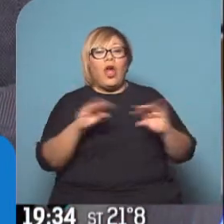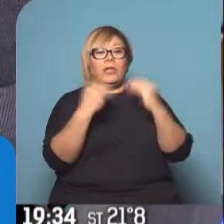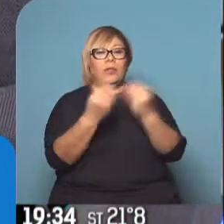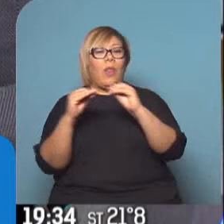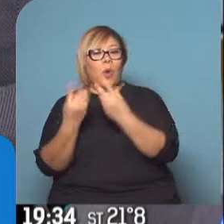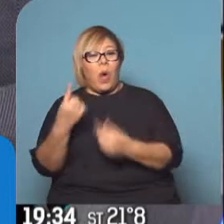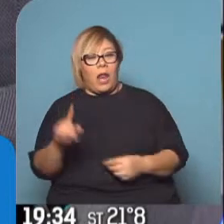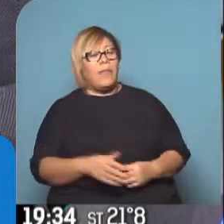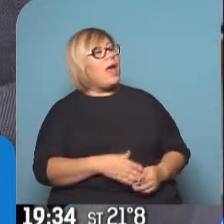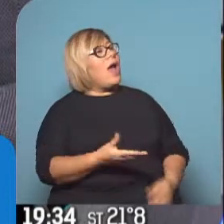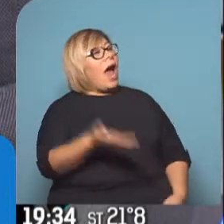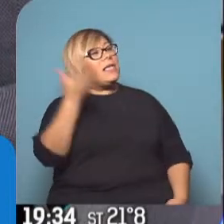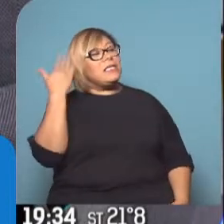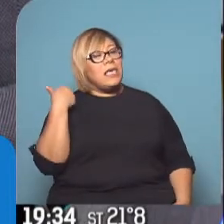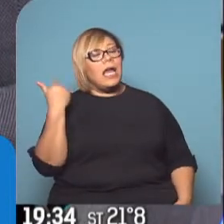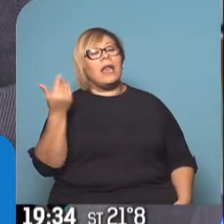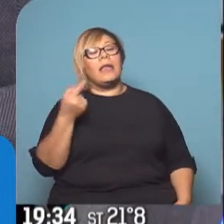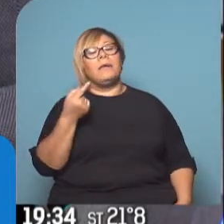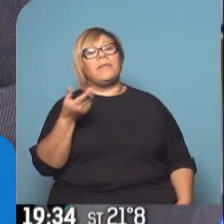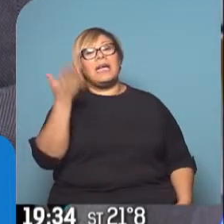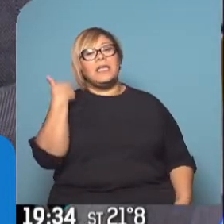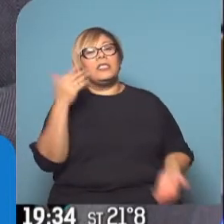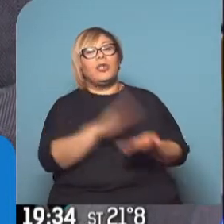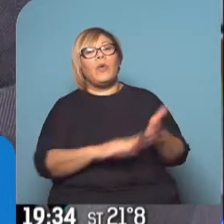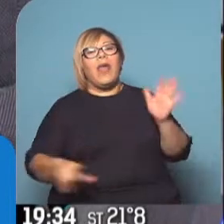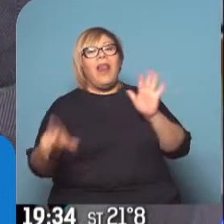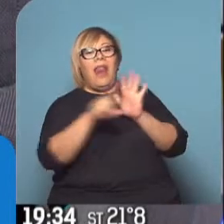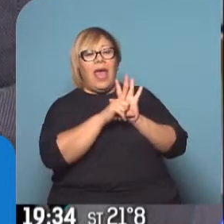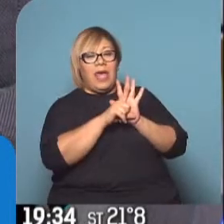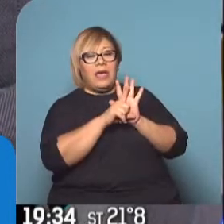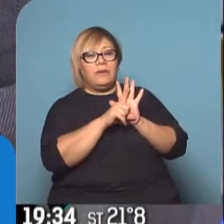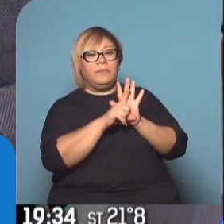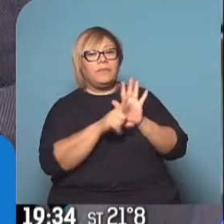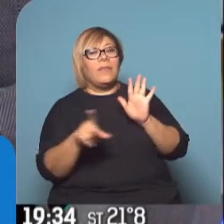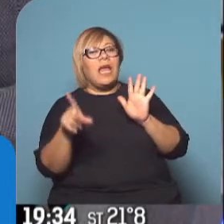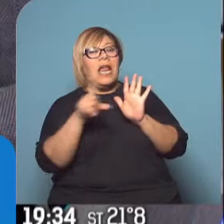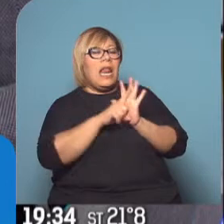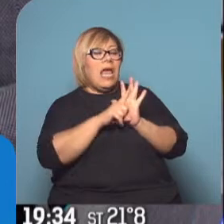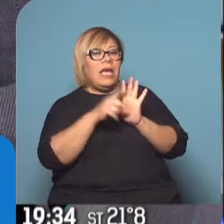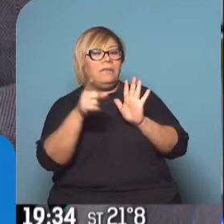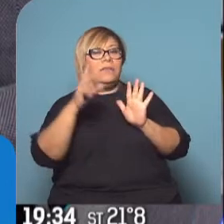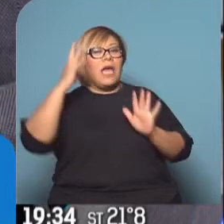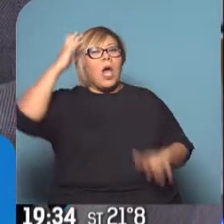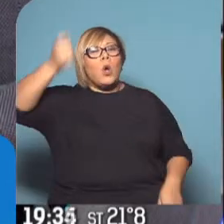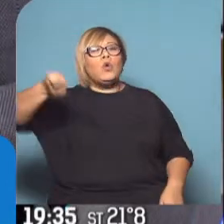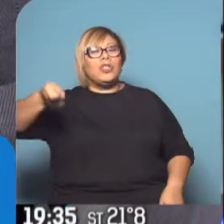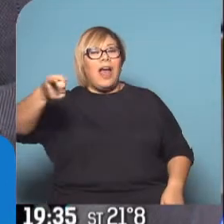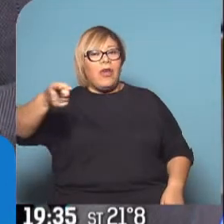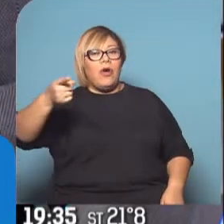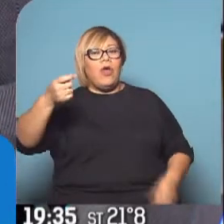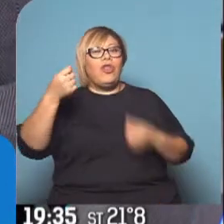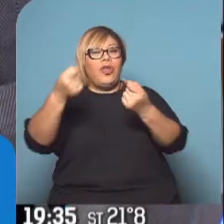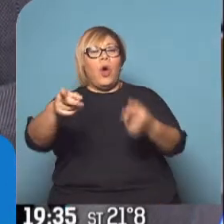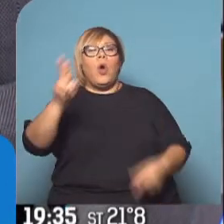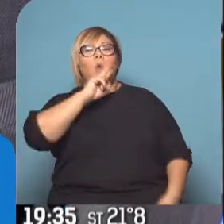Ayer tuvimos un informe especial y es la ley que permitió, o un juzgado que permite un cambio de género de una